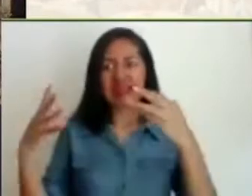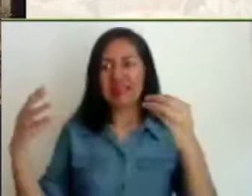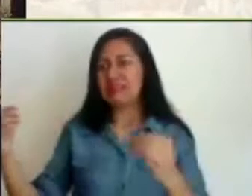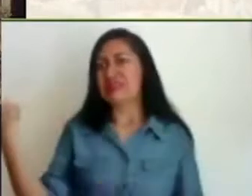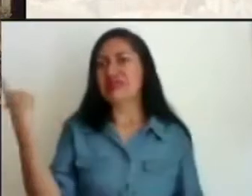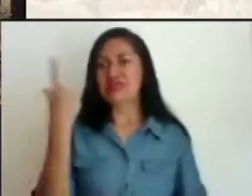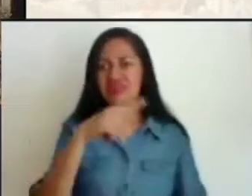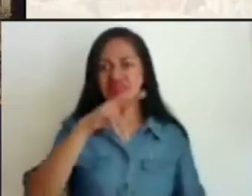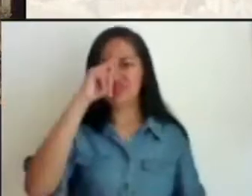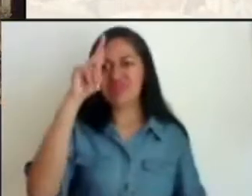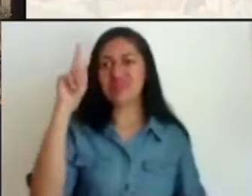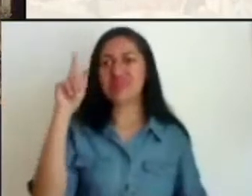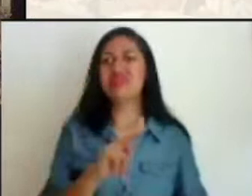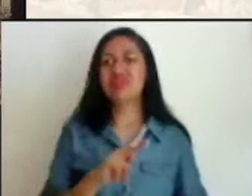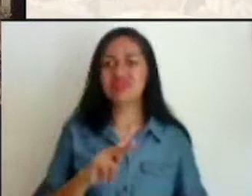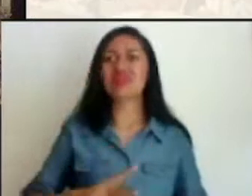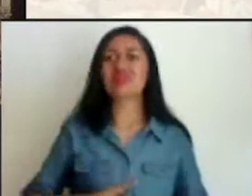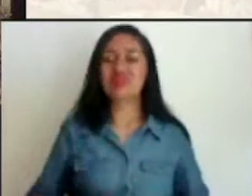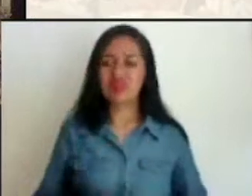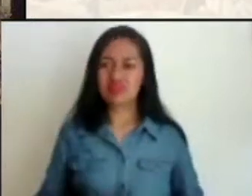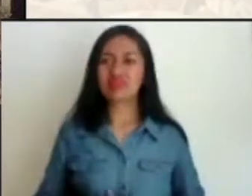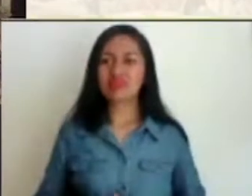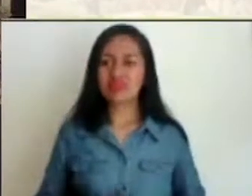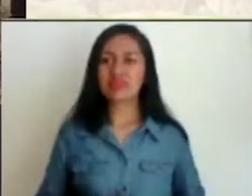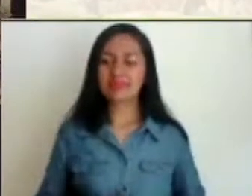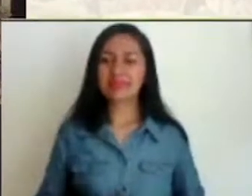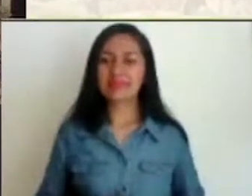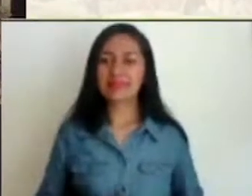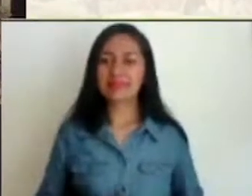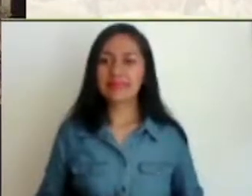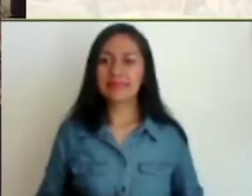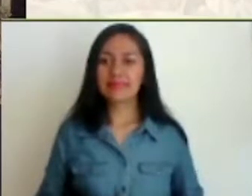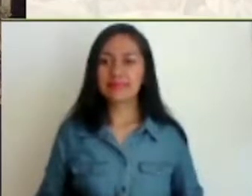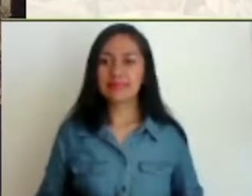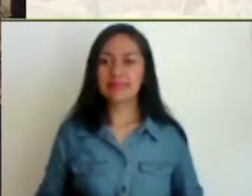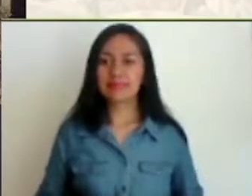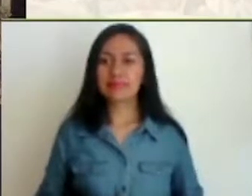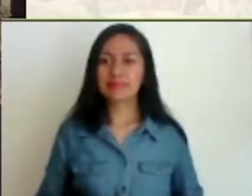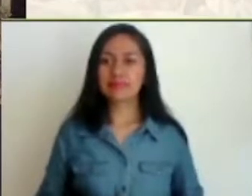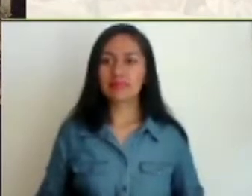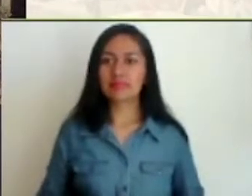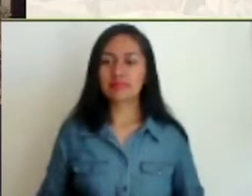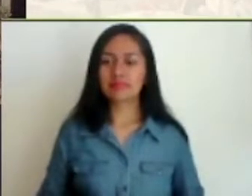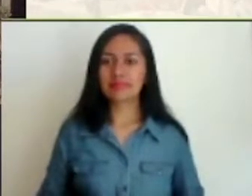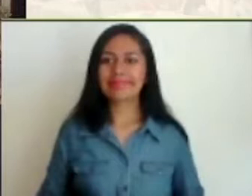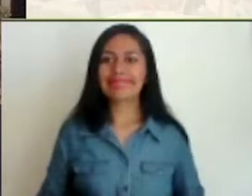conoscenze dell'epoca e delle esperienze passate, anche se all'inizio con cautela.